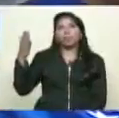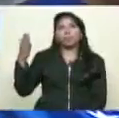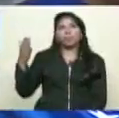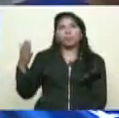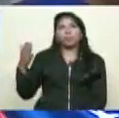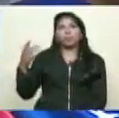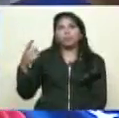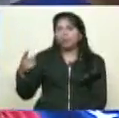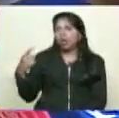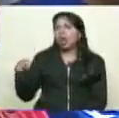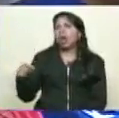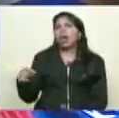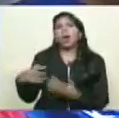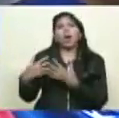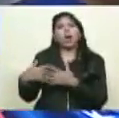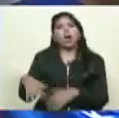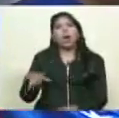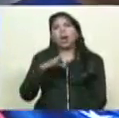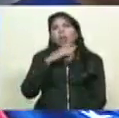Azúcar,